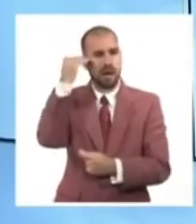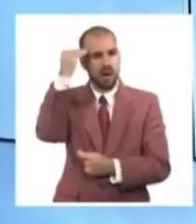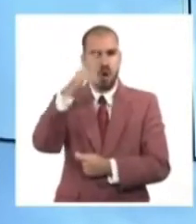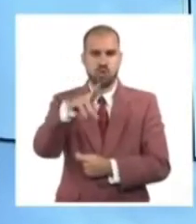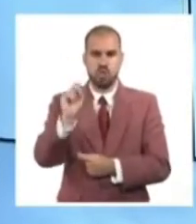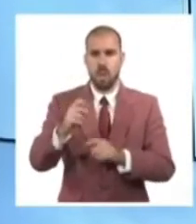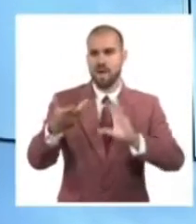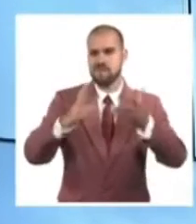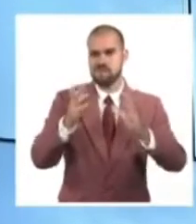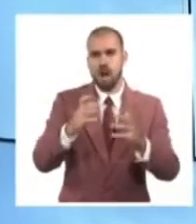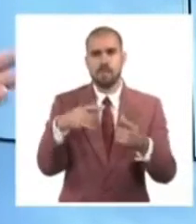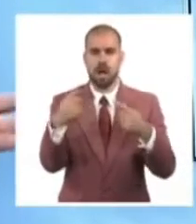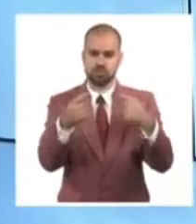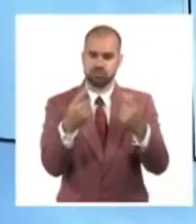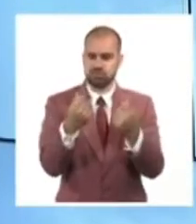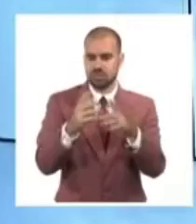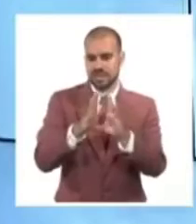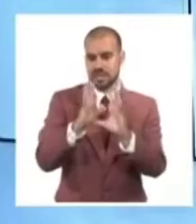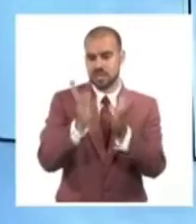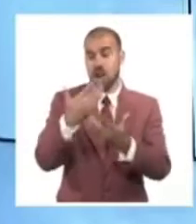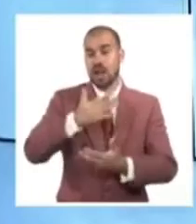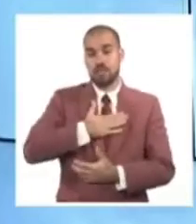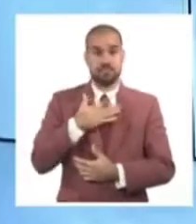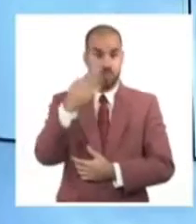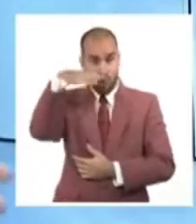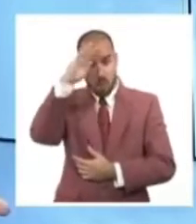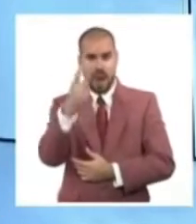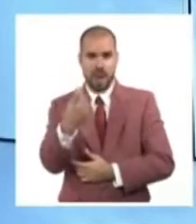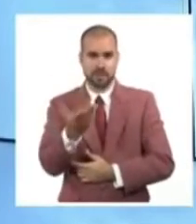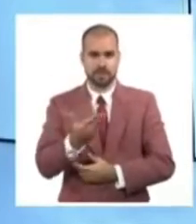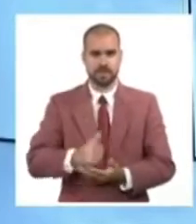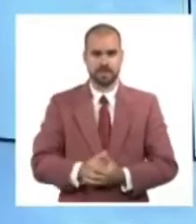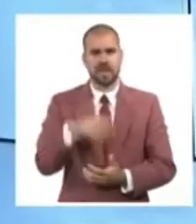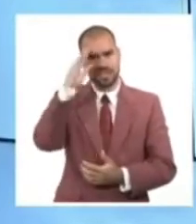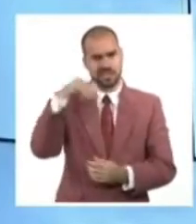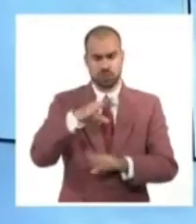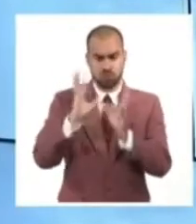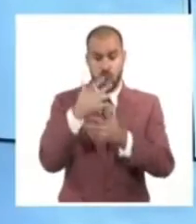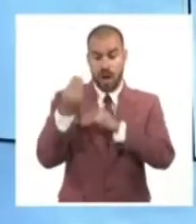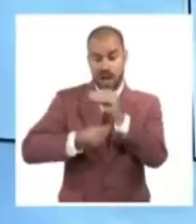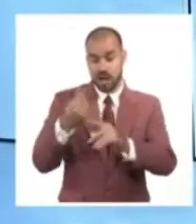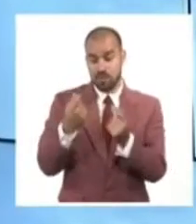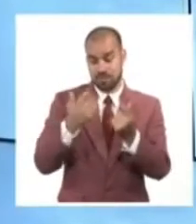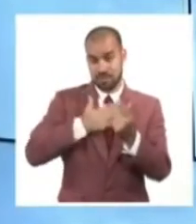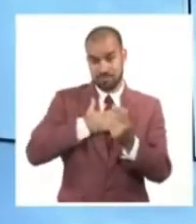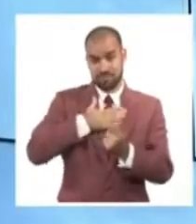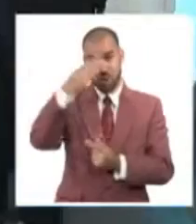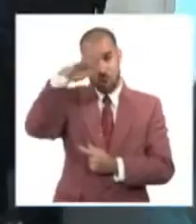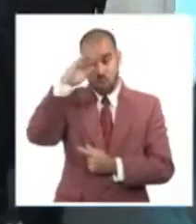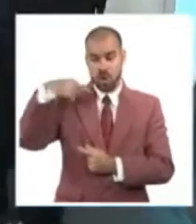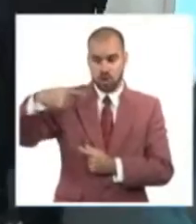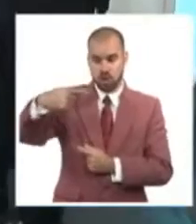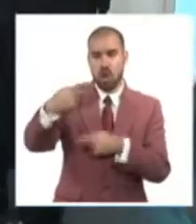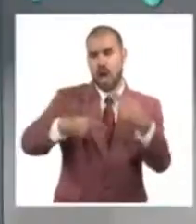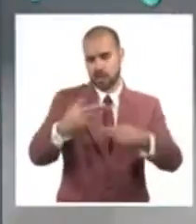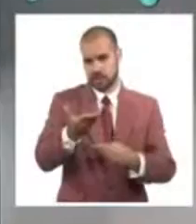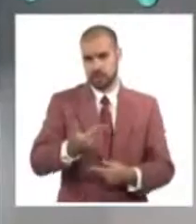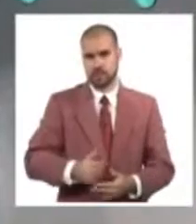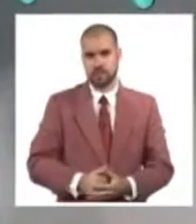el país necesita, por supuesto, identificado con los cambios económicos que la nación acomete diariamente.